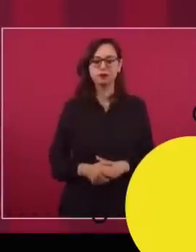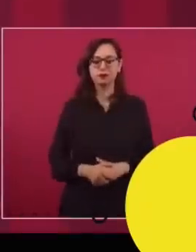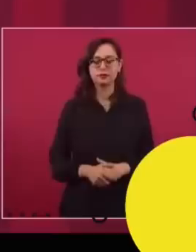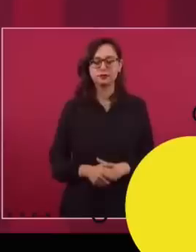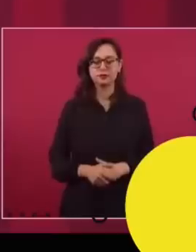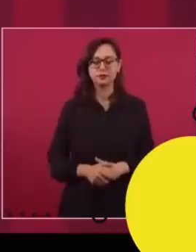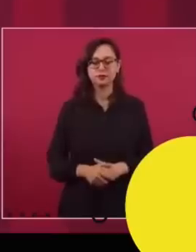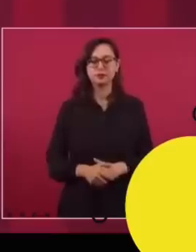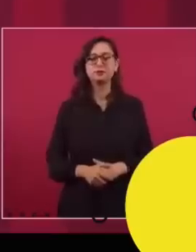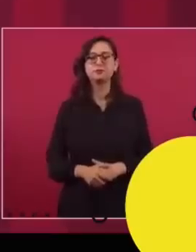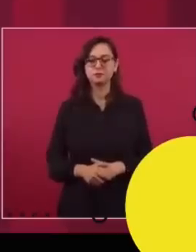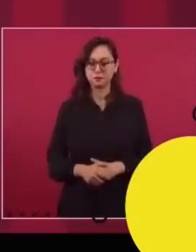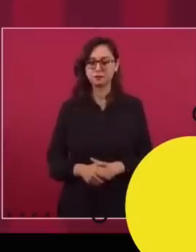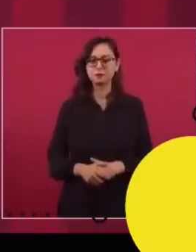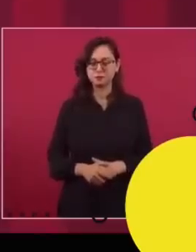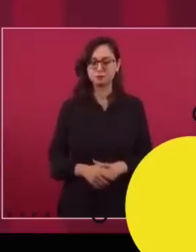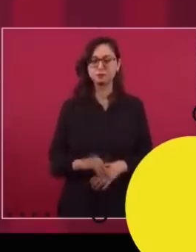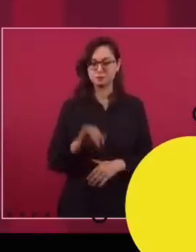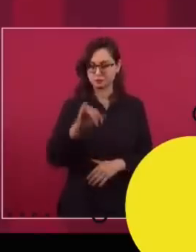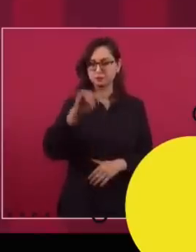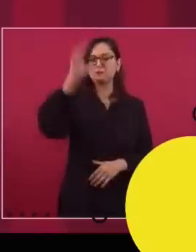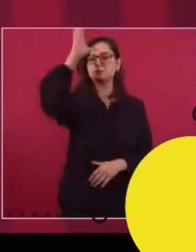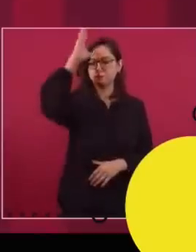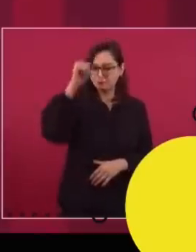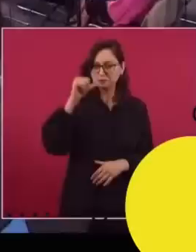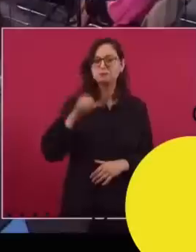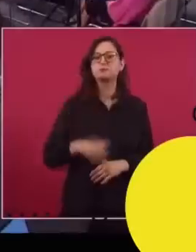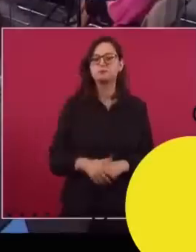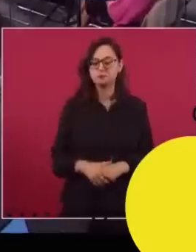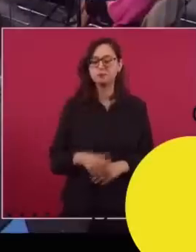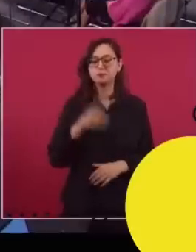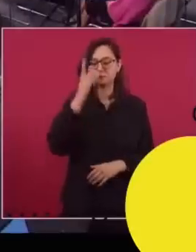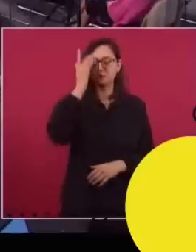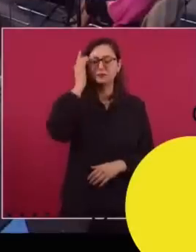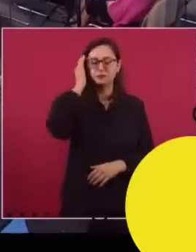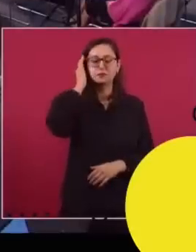Sí, estoy de acuerdo. También.